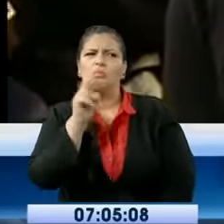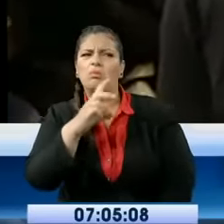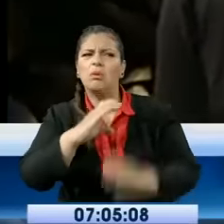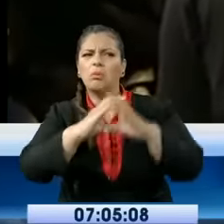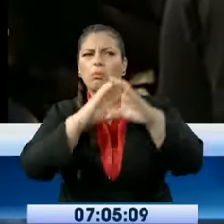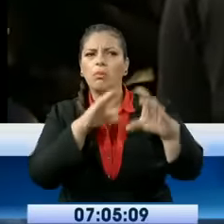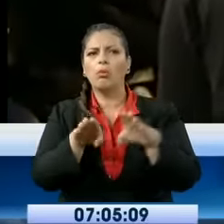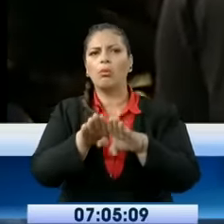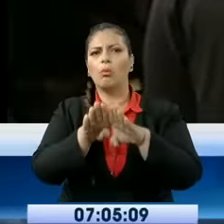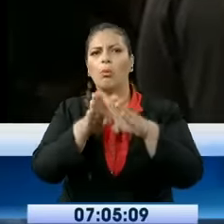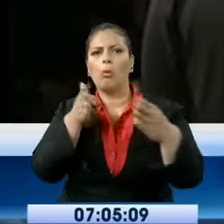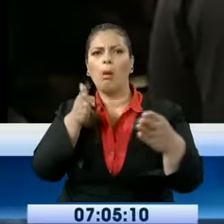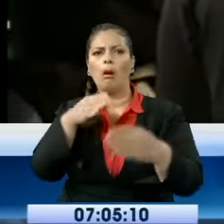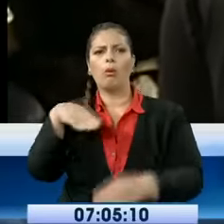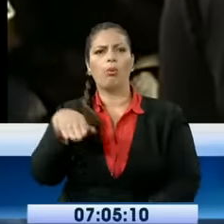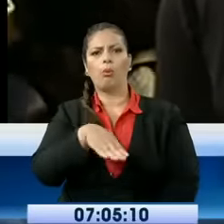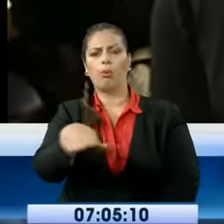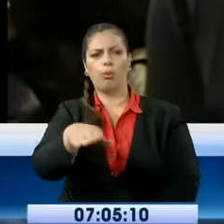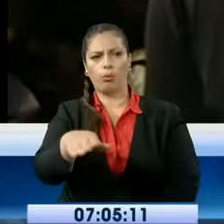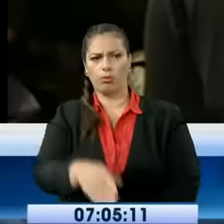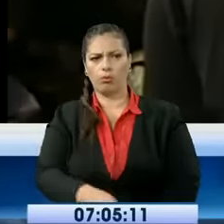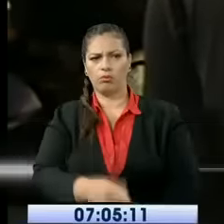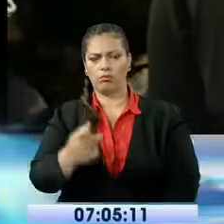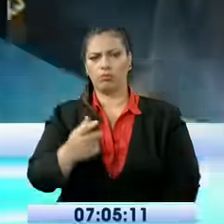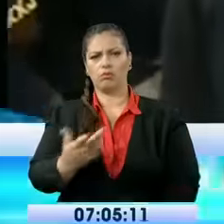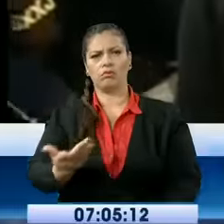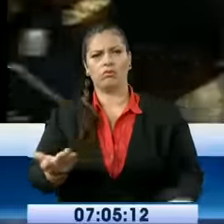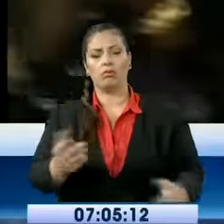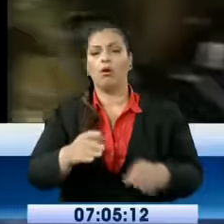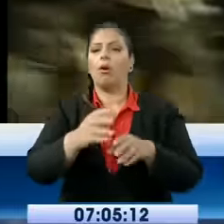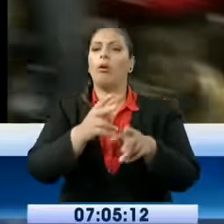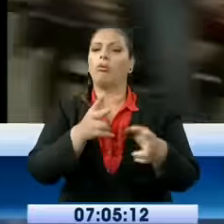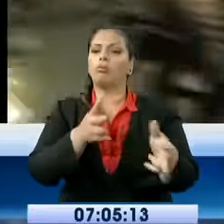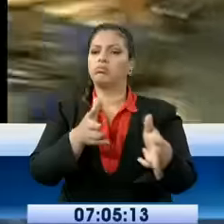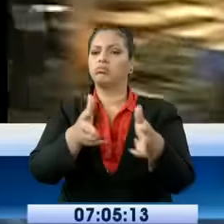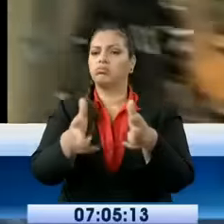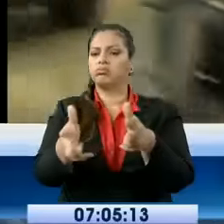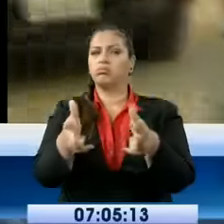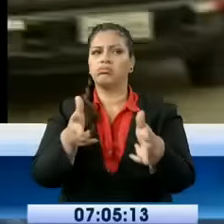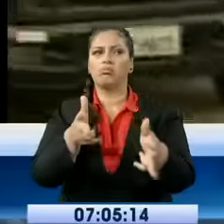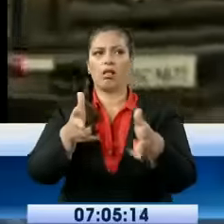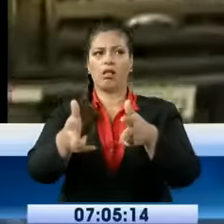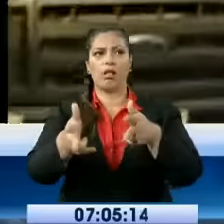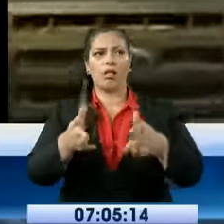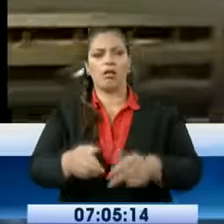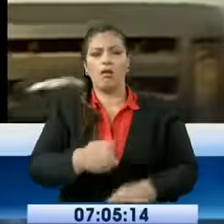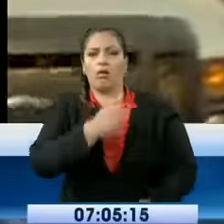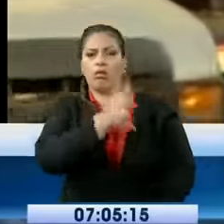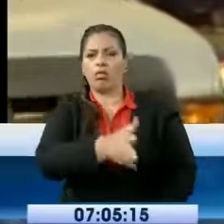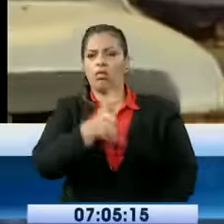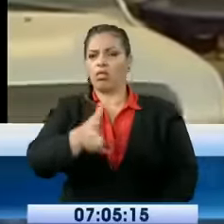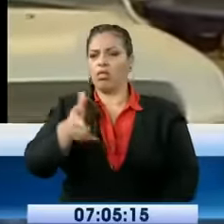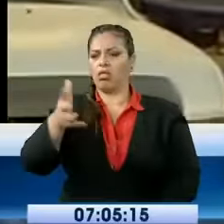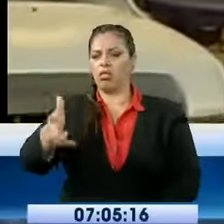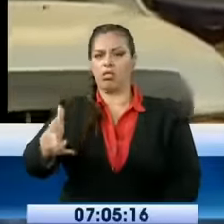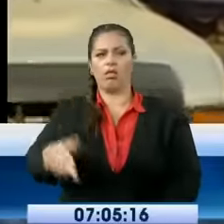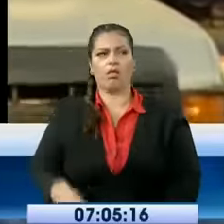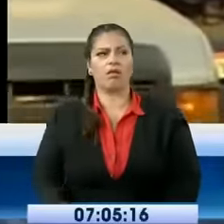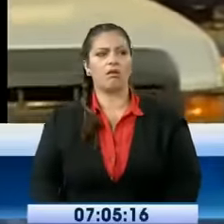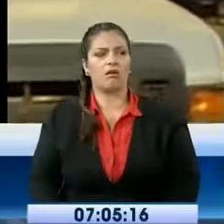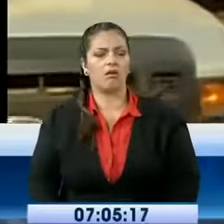colectivos que circulan con las puertas abiertas, se atraviesan, hace doble, Martín, mira, triple columna y están copando toda la